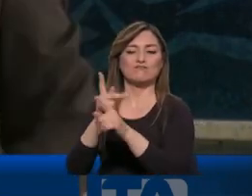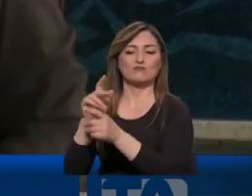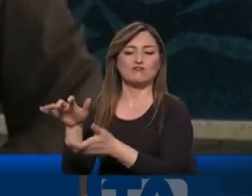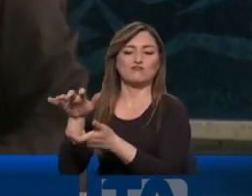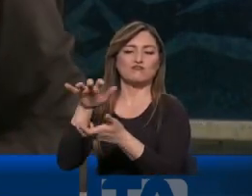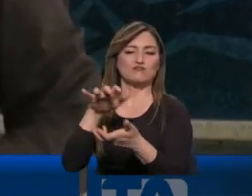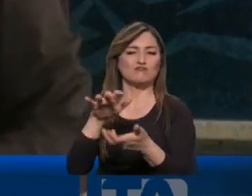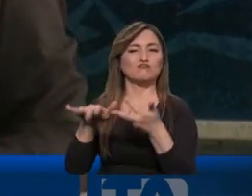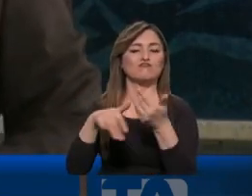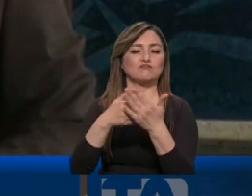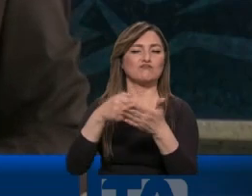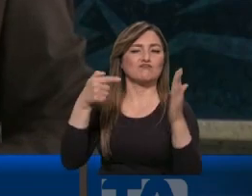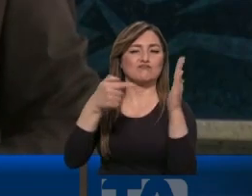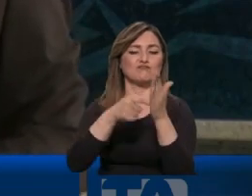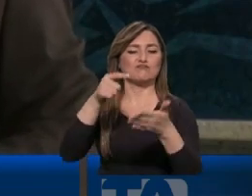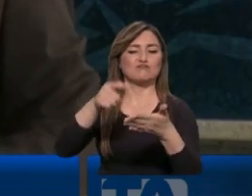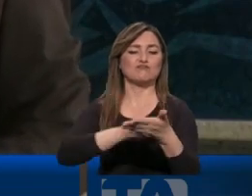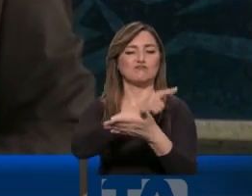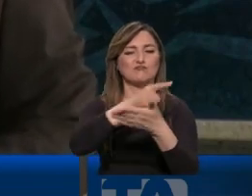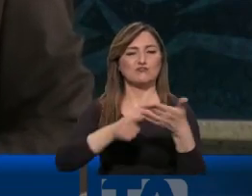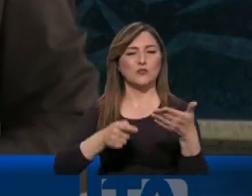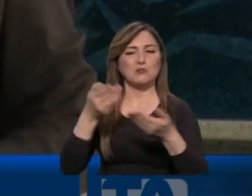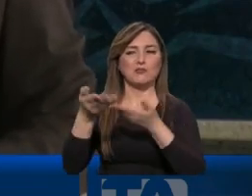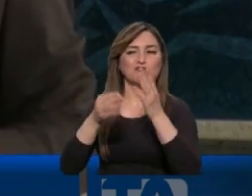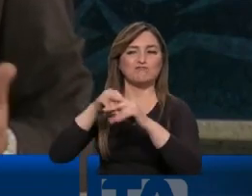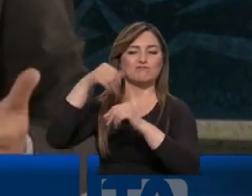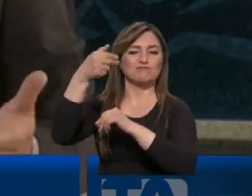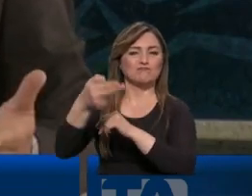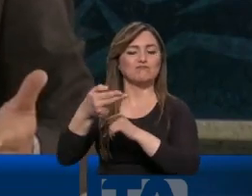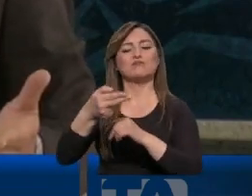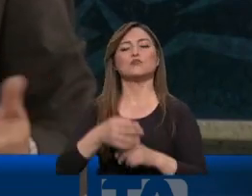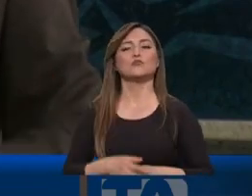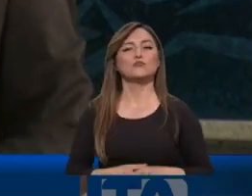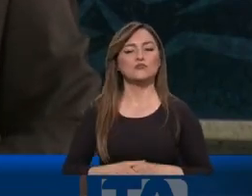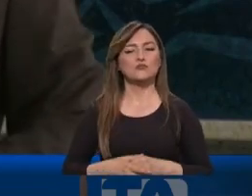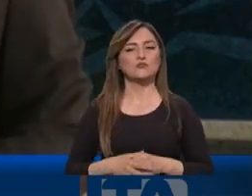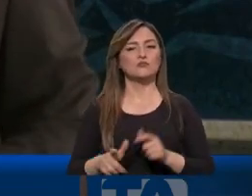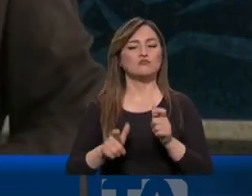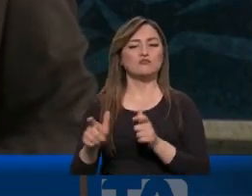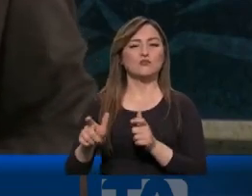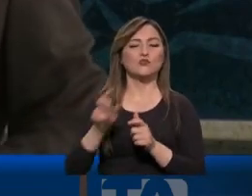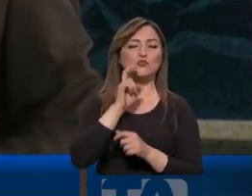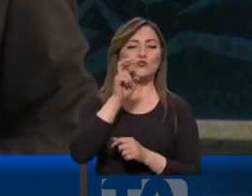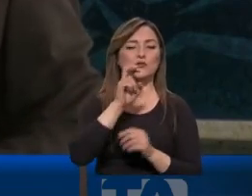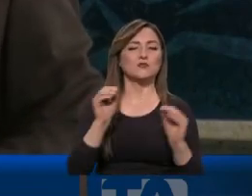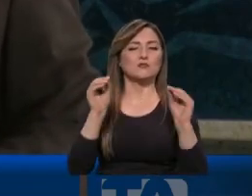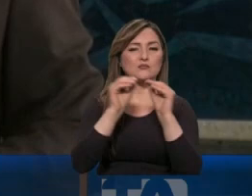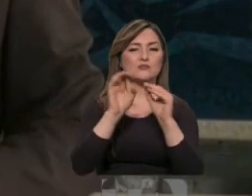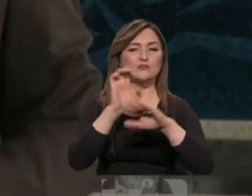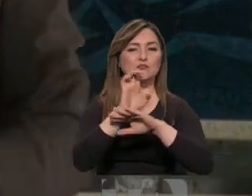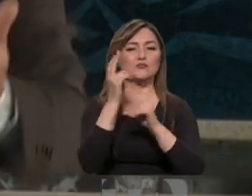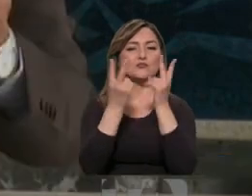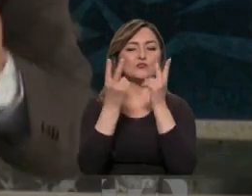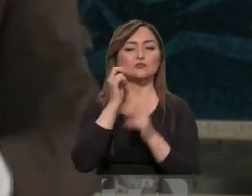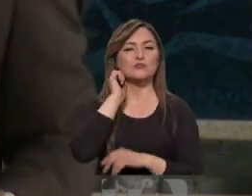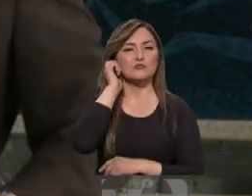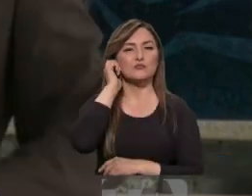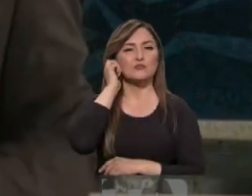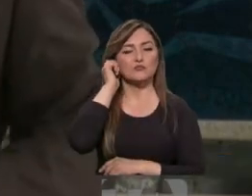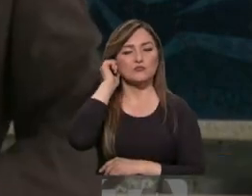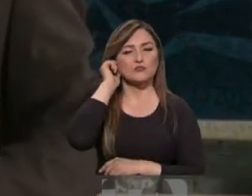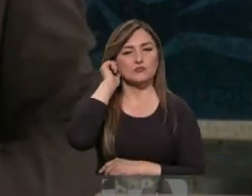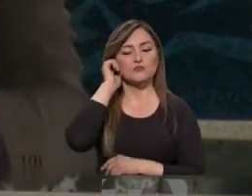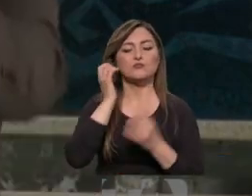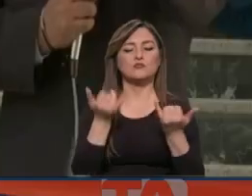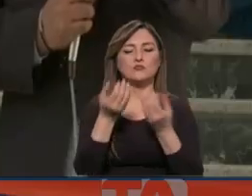esto fomentará el comercio exterior y el flujo de pasajeros y turistas al país. Es nuestro informe hasta esta